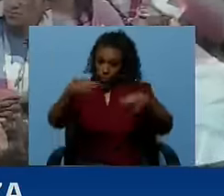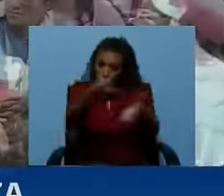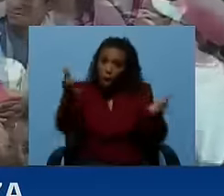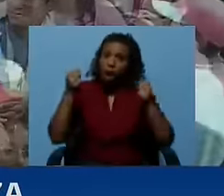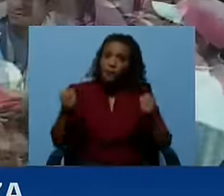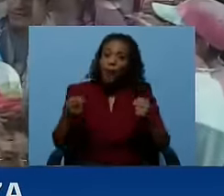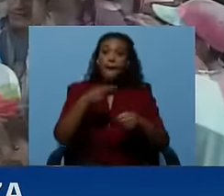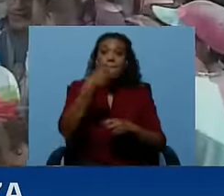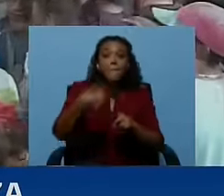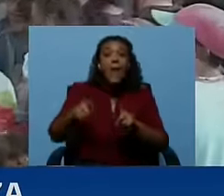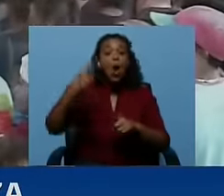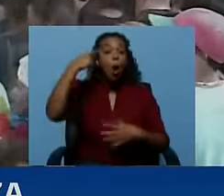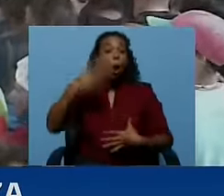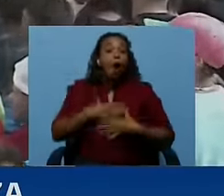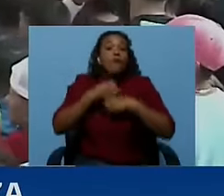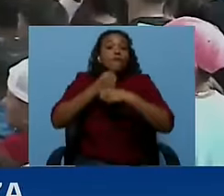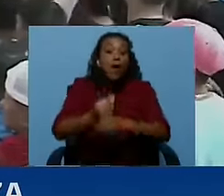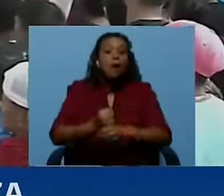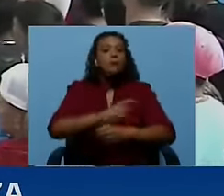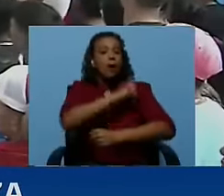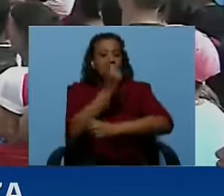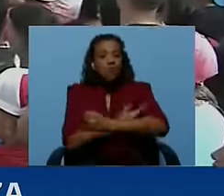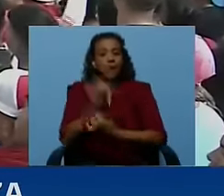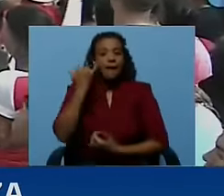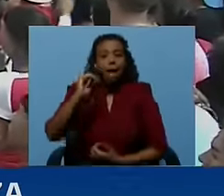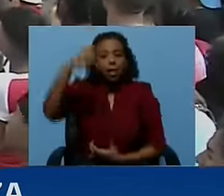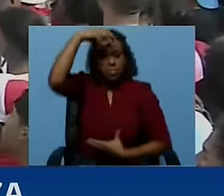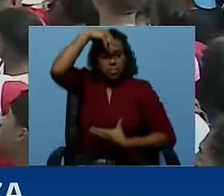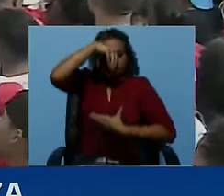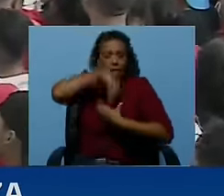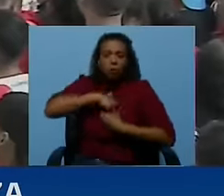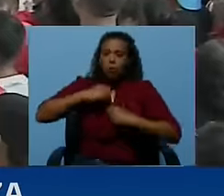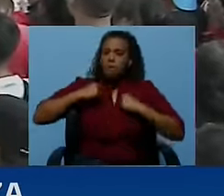Pero tienen que tener confianza en la fuerza que tienen.